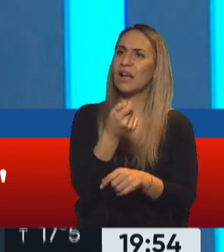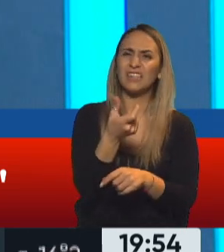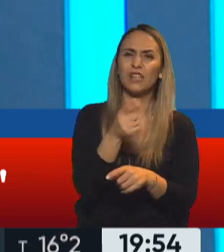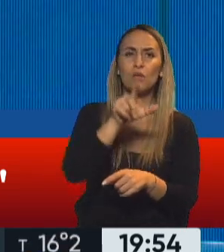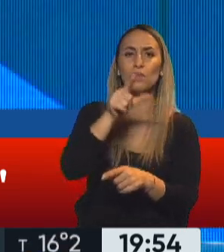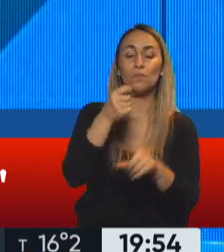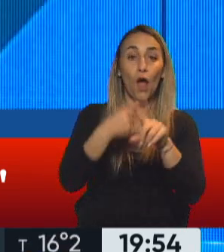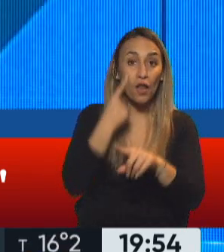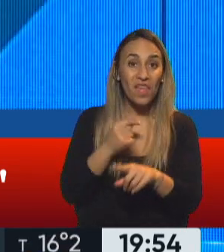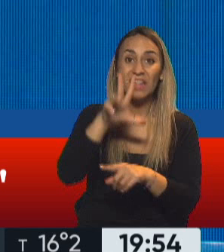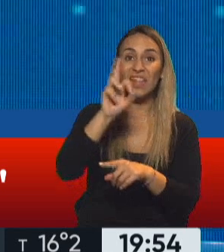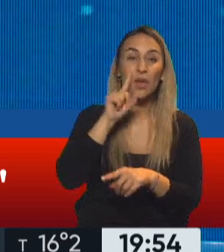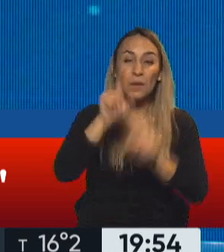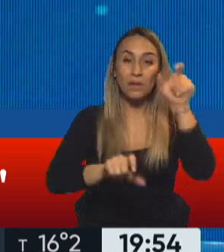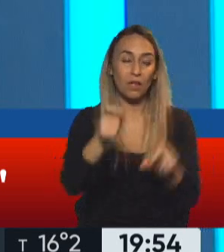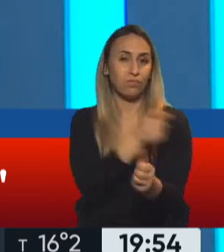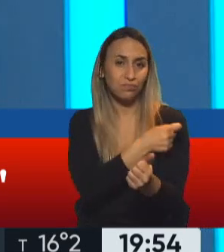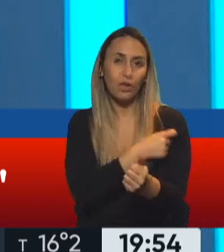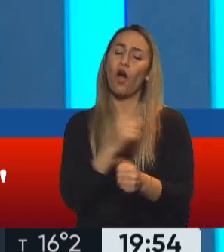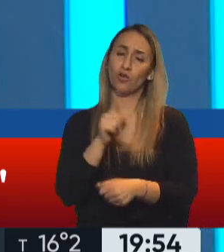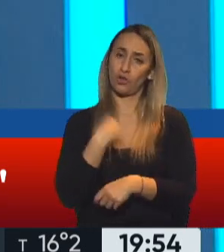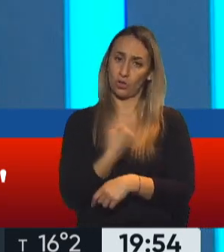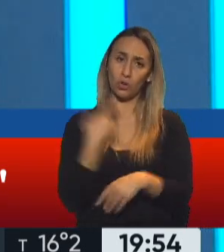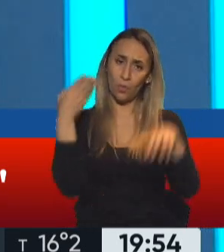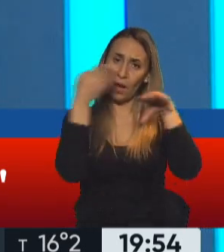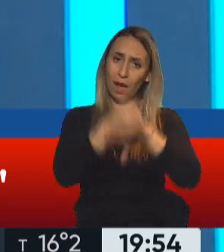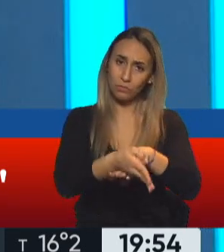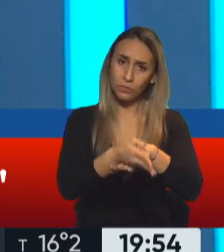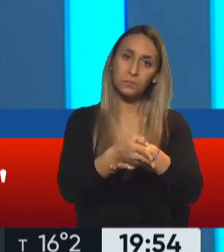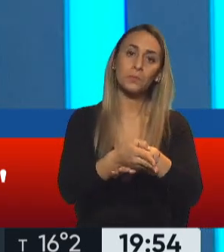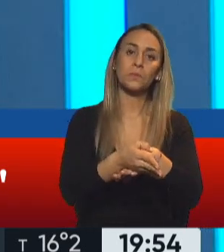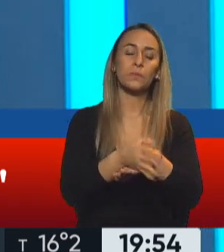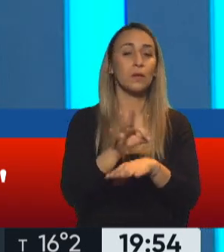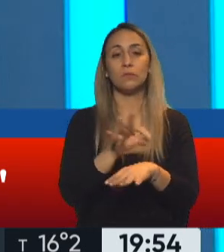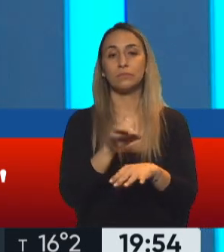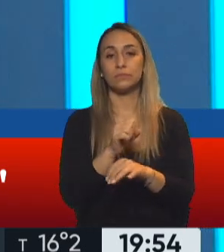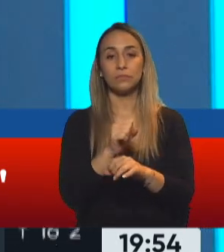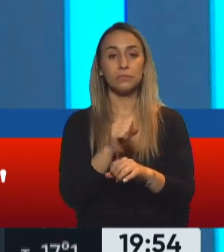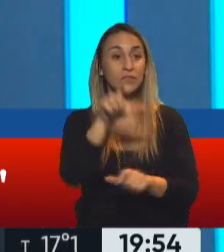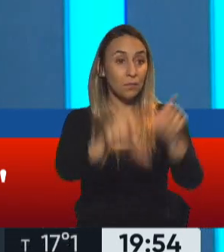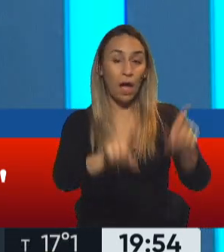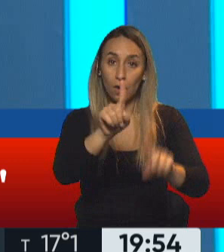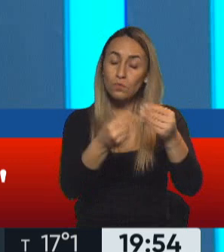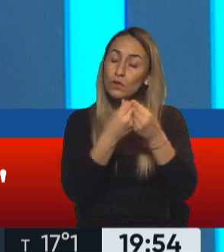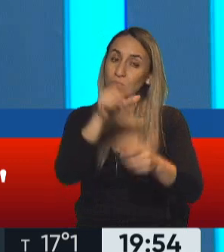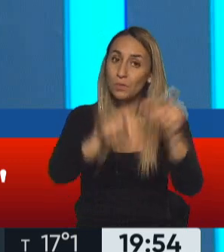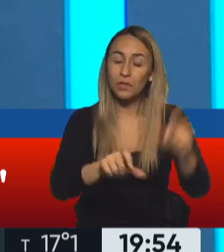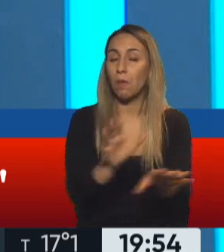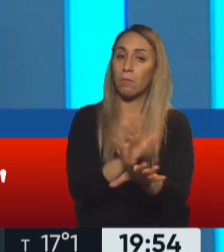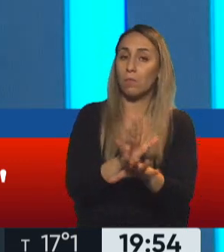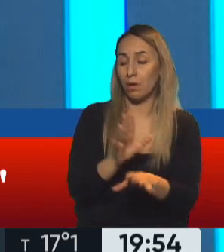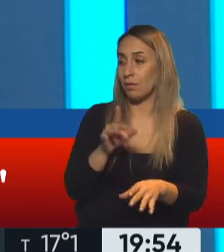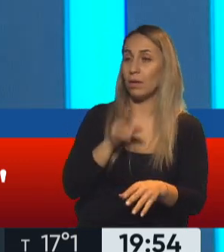vacunado y que nos acercamos con las postas itinerantes, con la llegada espontánea a los vacunatorios a mucha gente. Entonces, y por